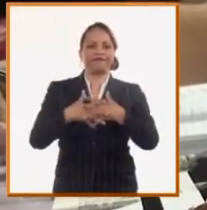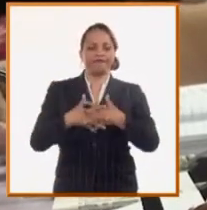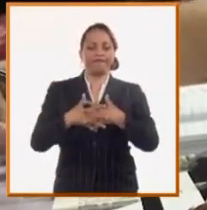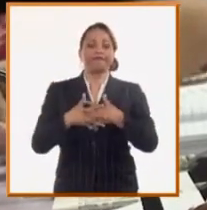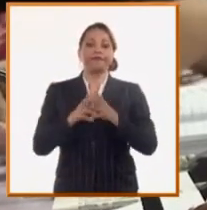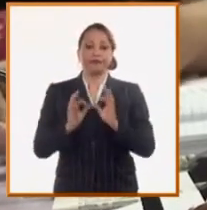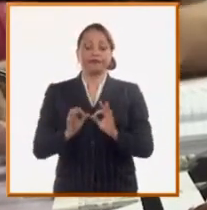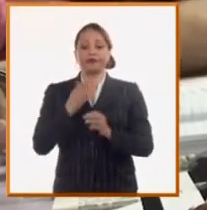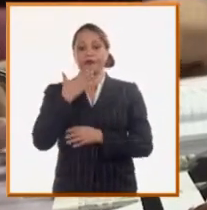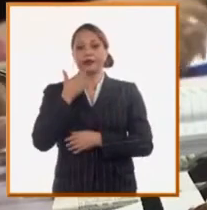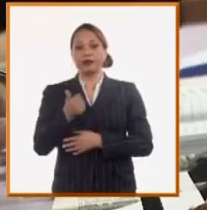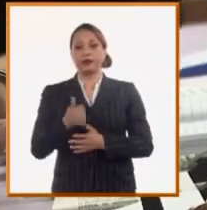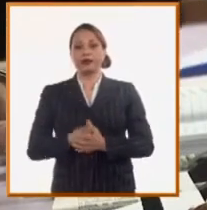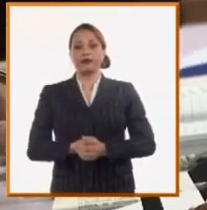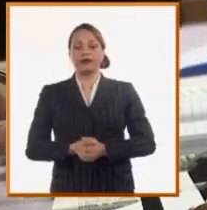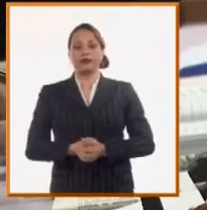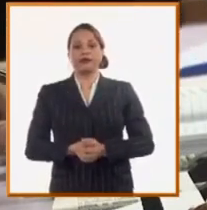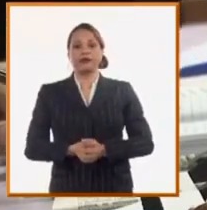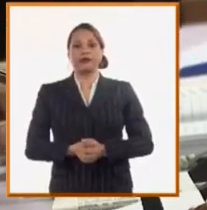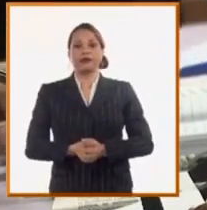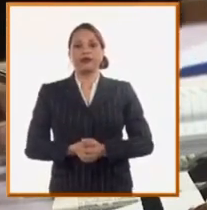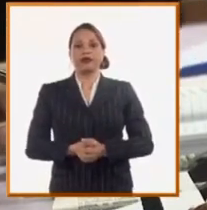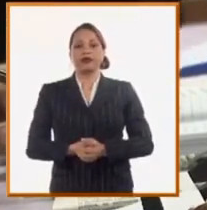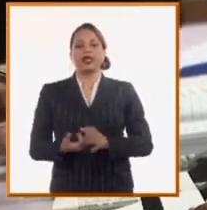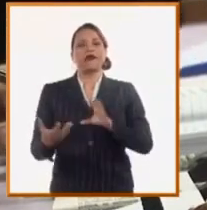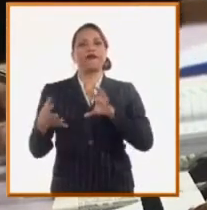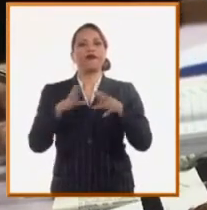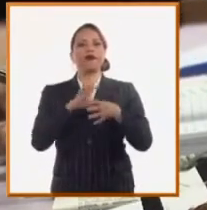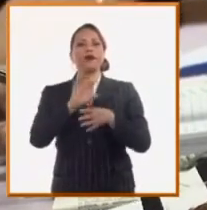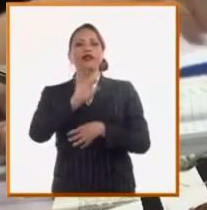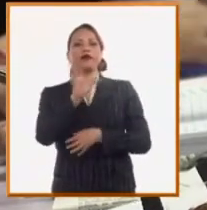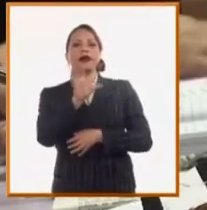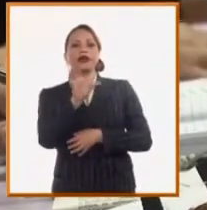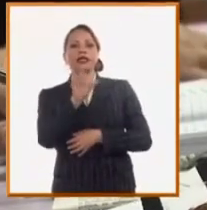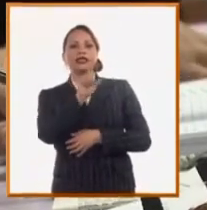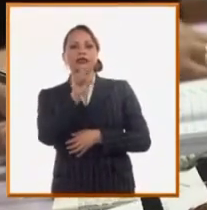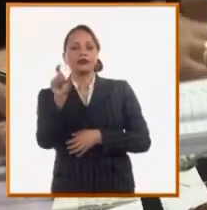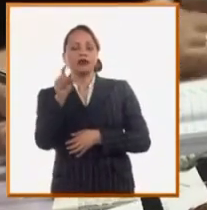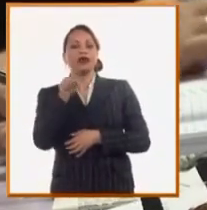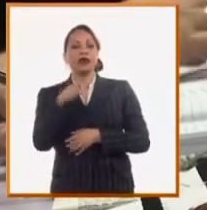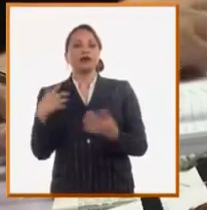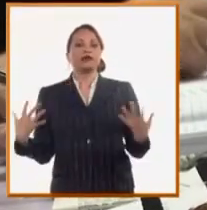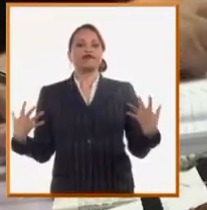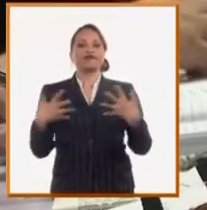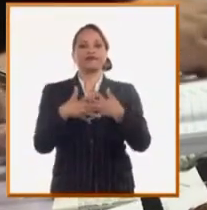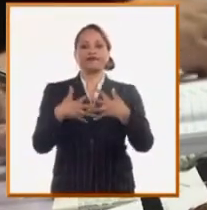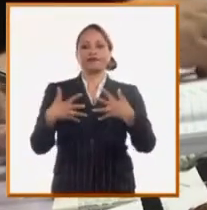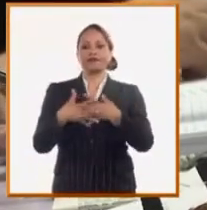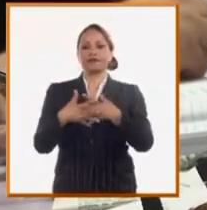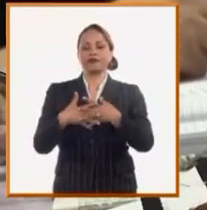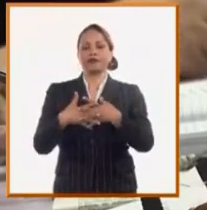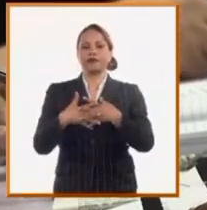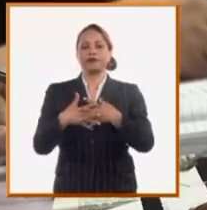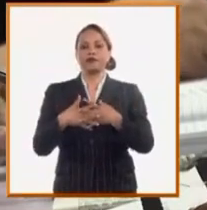en formas de bancarización que una a este proceso